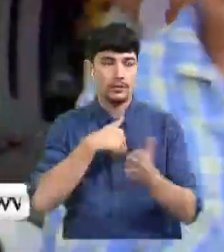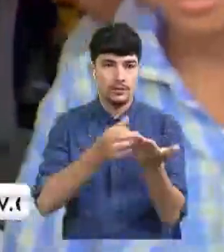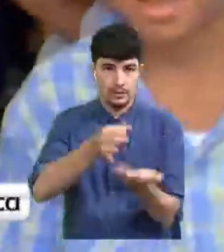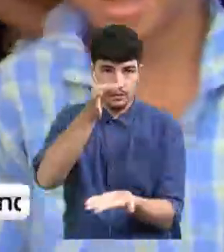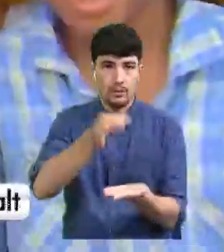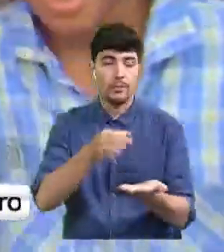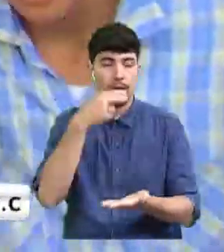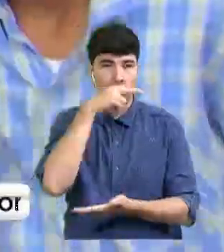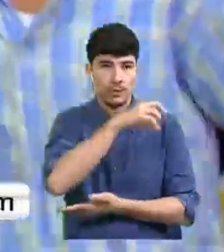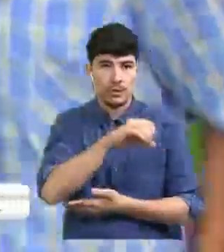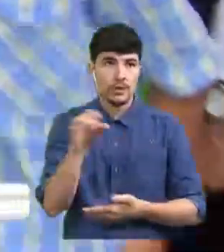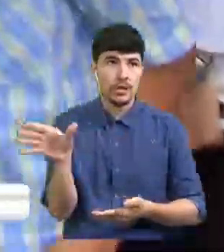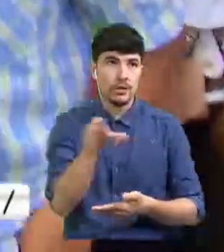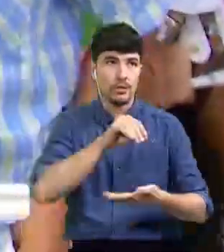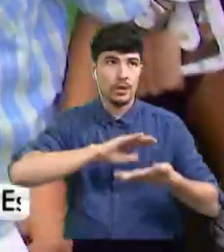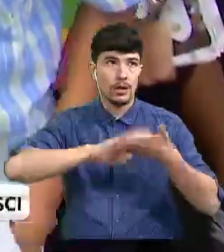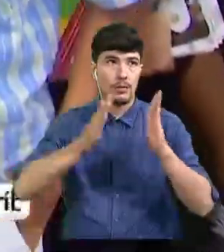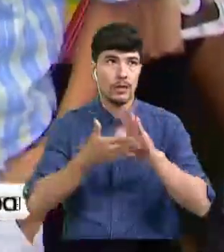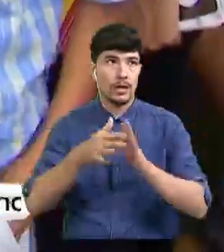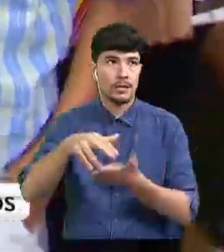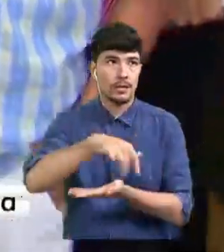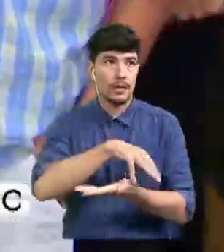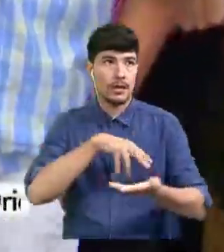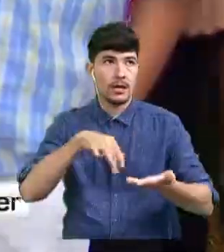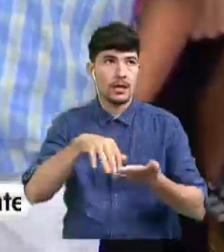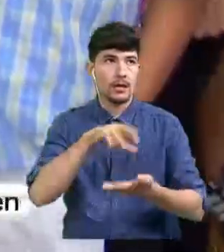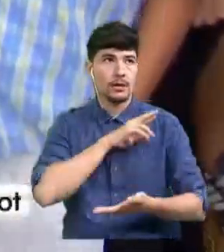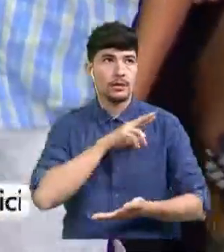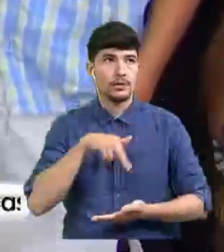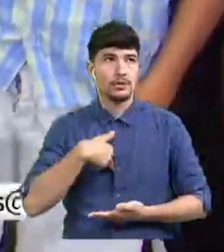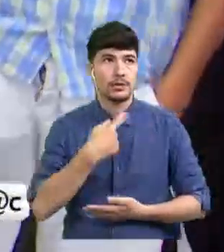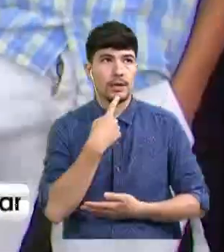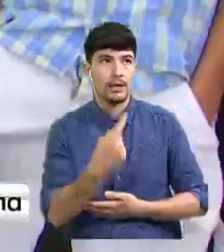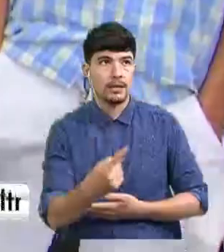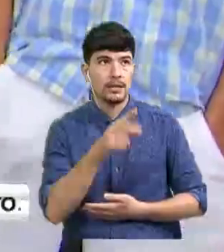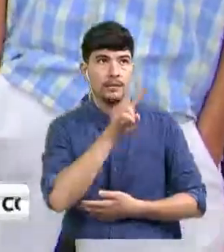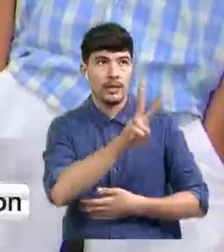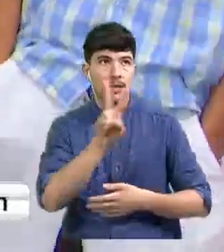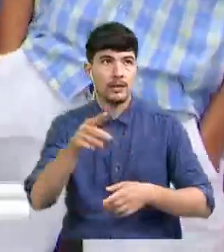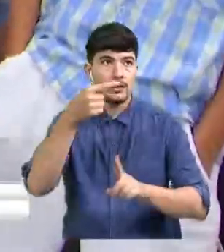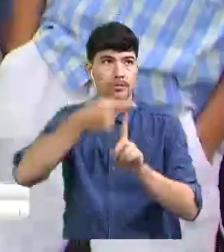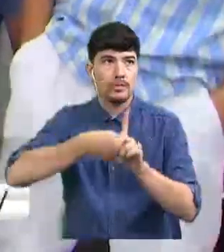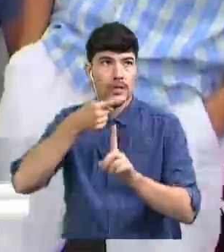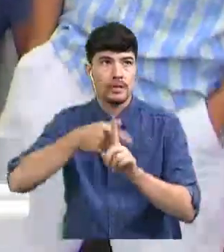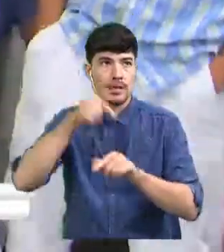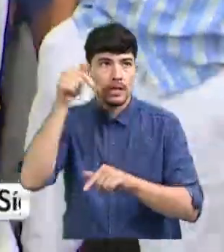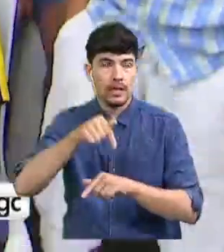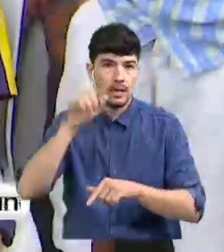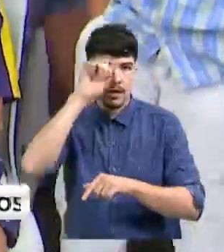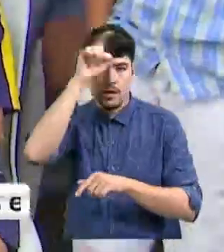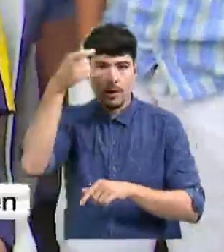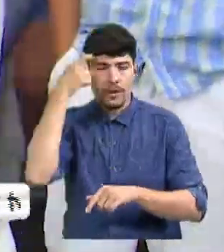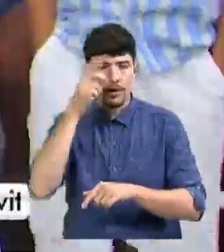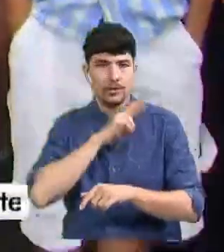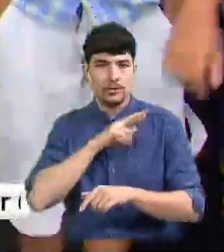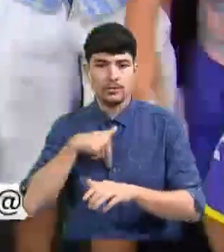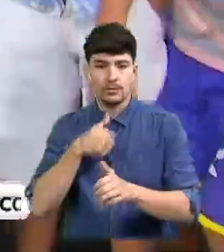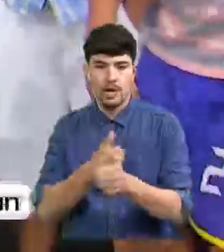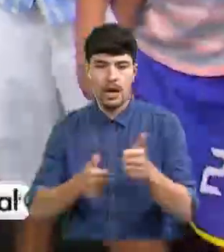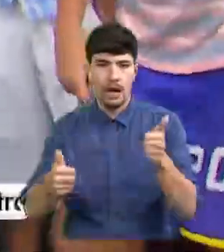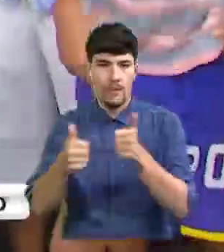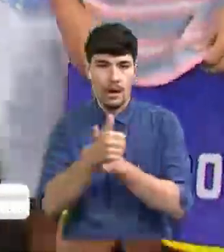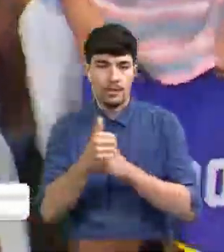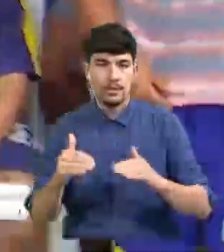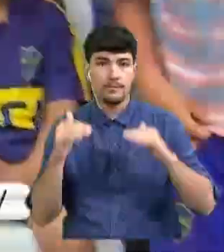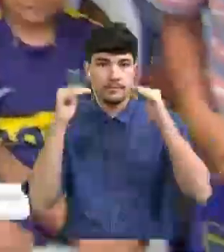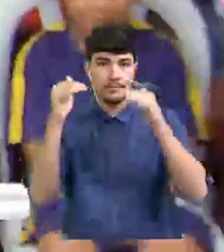a toda la comunidad santandereana. Decirles que en 22 meses de este gobierno ya llevamos un avance de plan de desarrollo